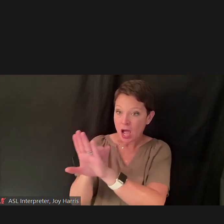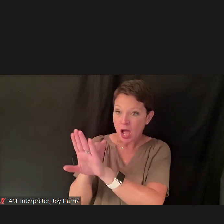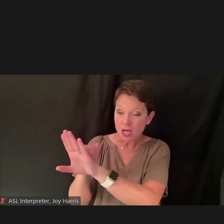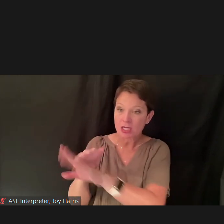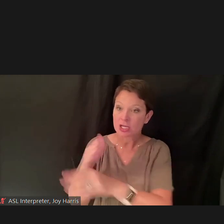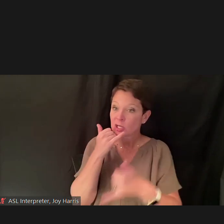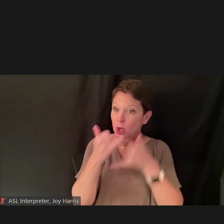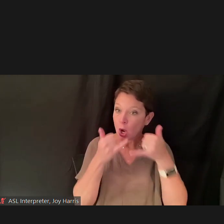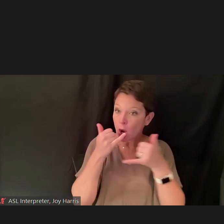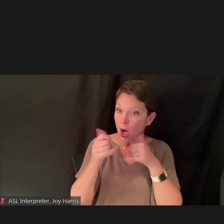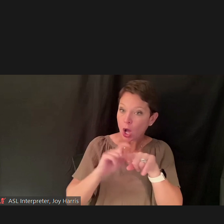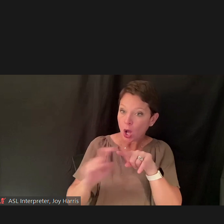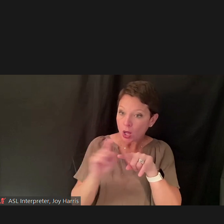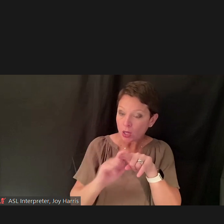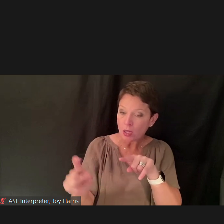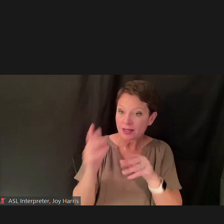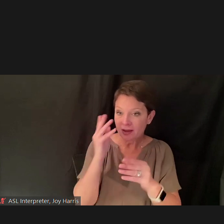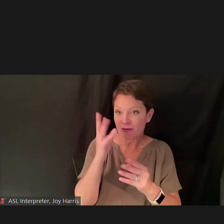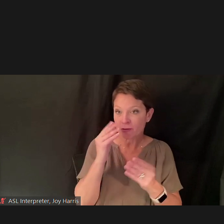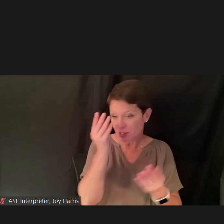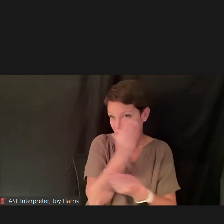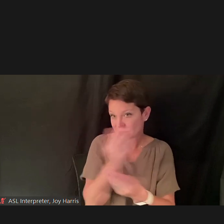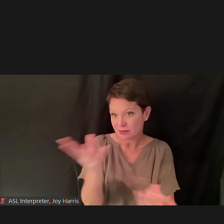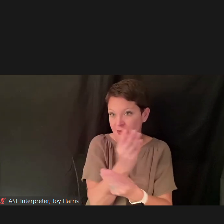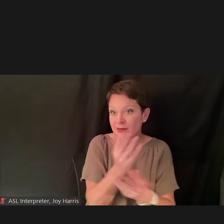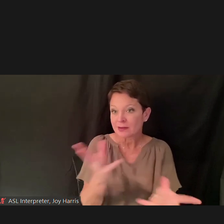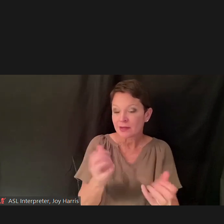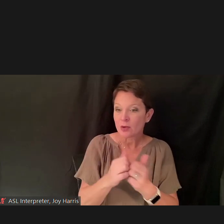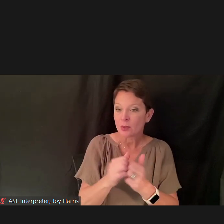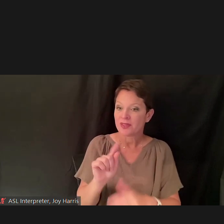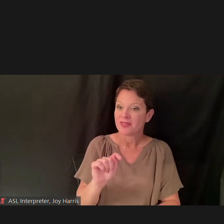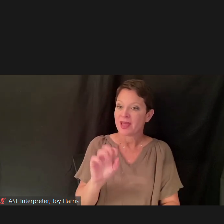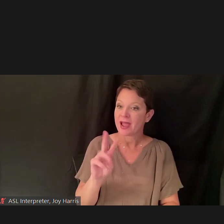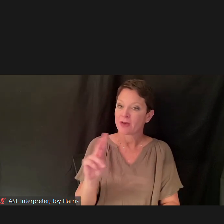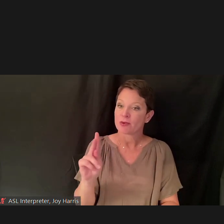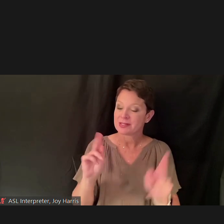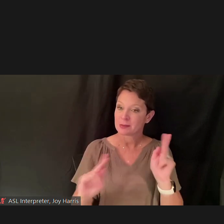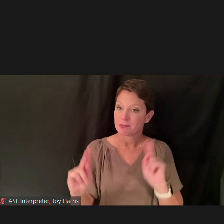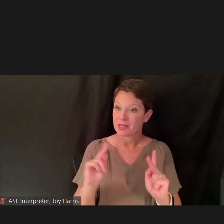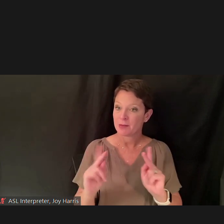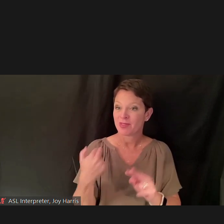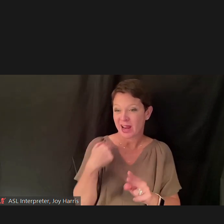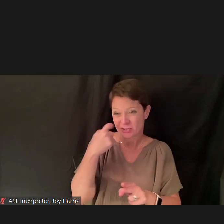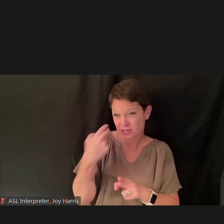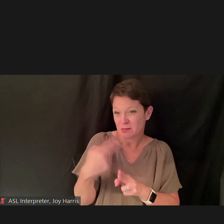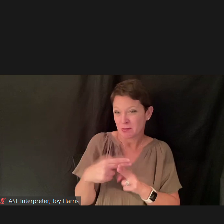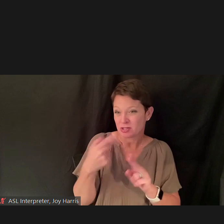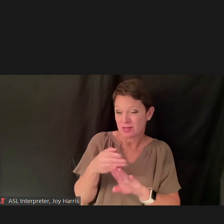Puede ser algo como tocarle a la puerta, compartir información.